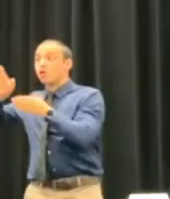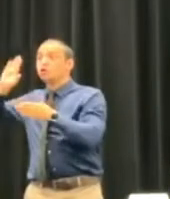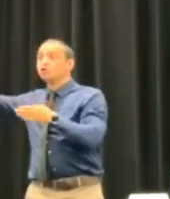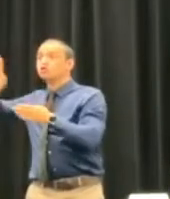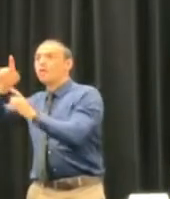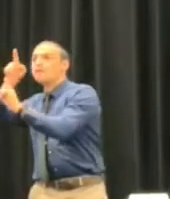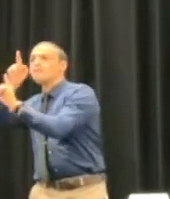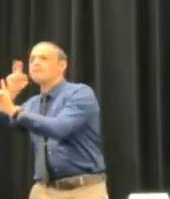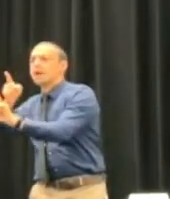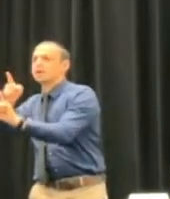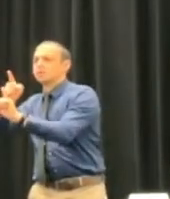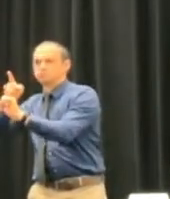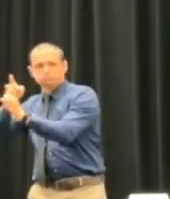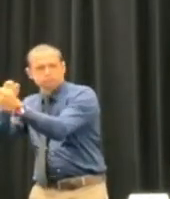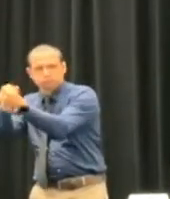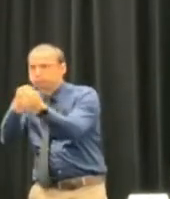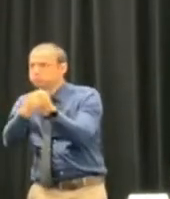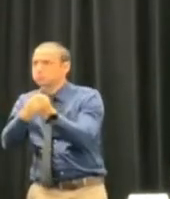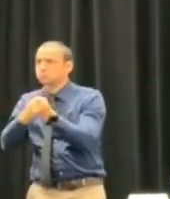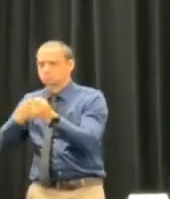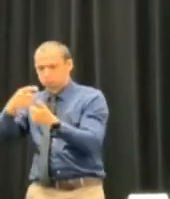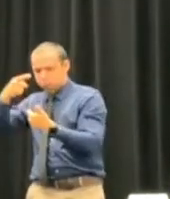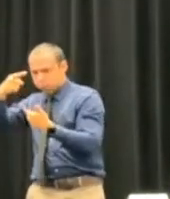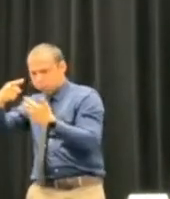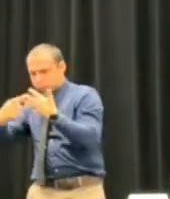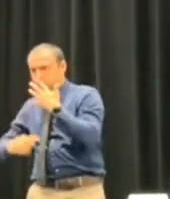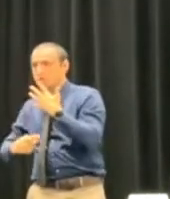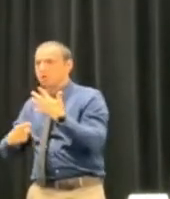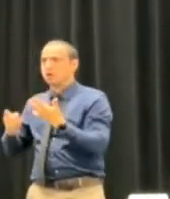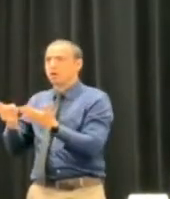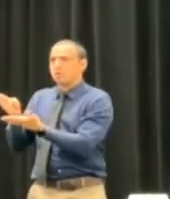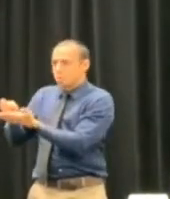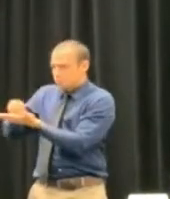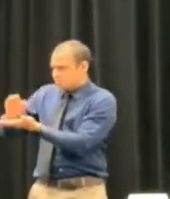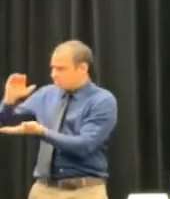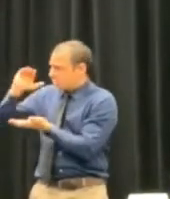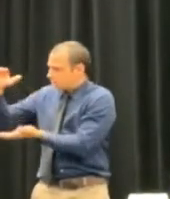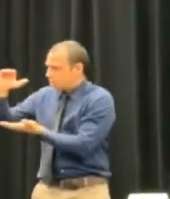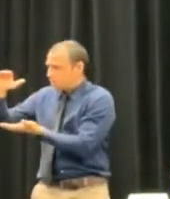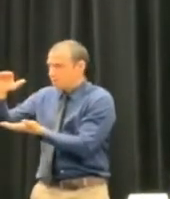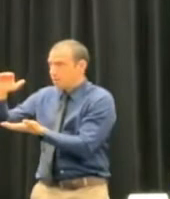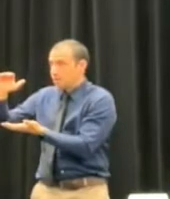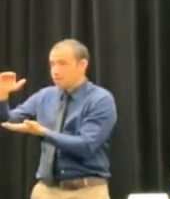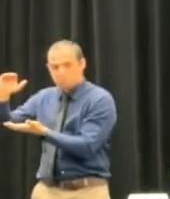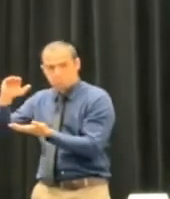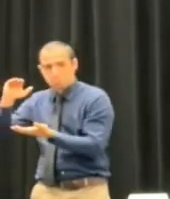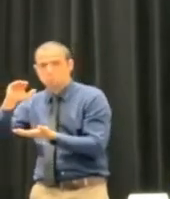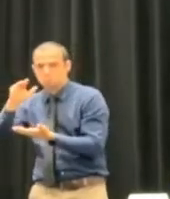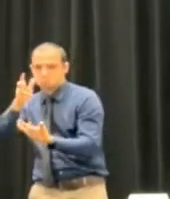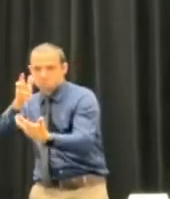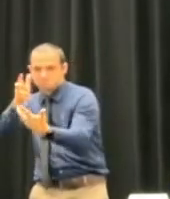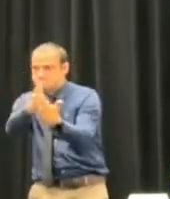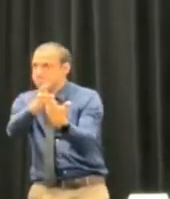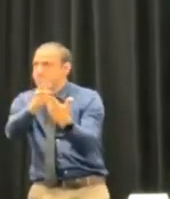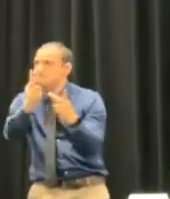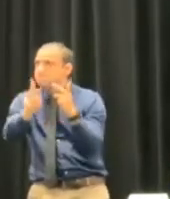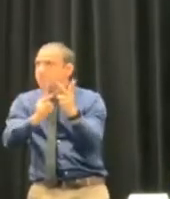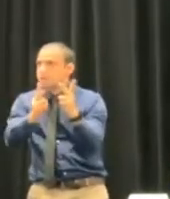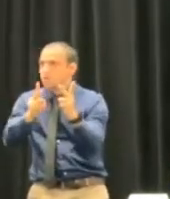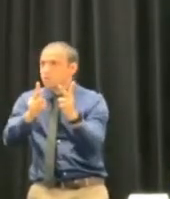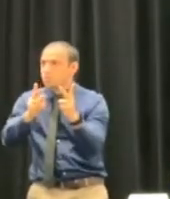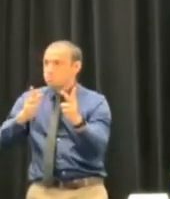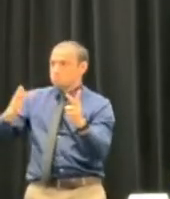que finalmente tengamos un presupuesto que no es el que la junta de supervisión fiscal escoge sino que es